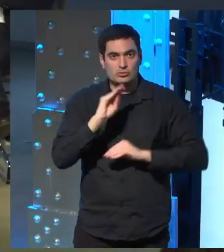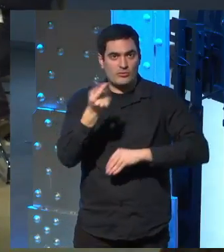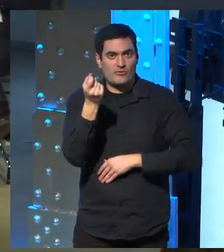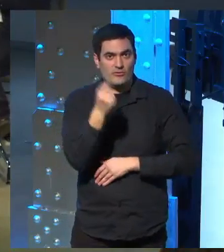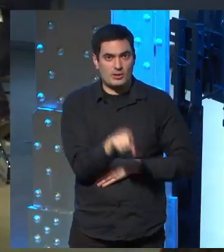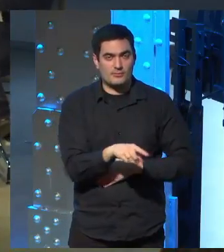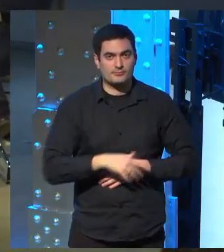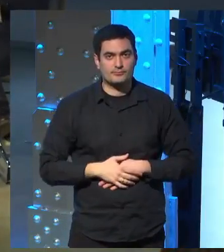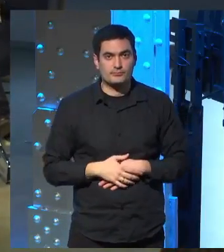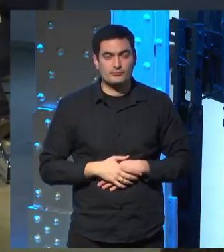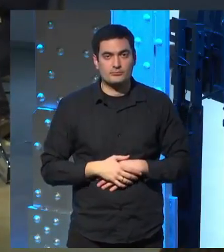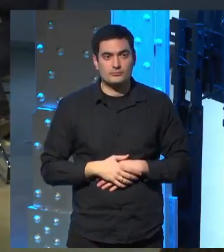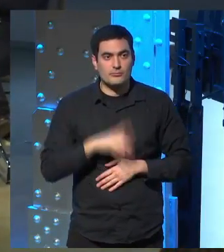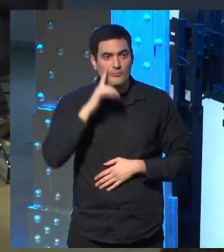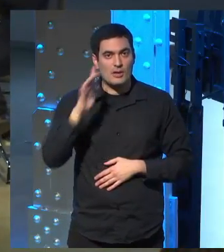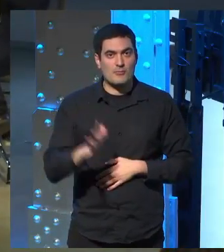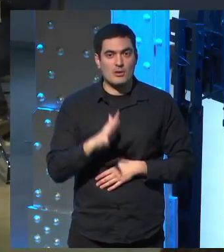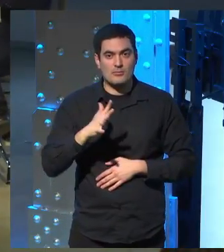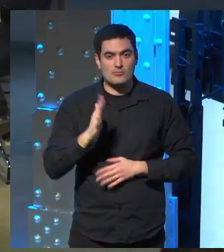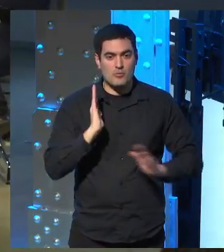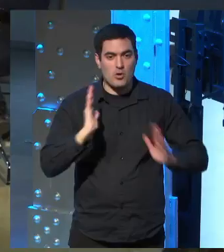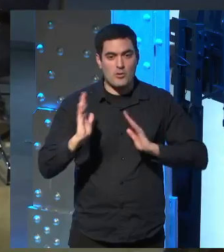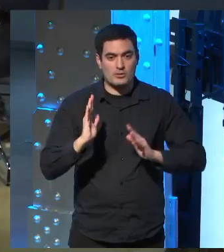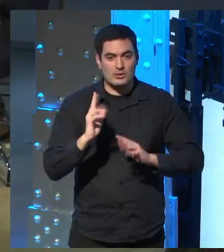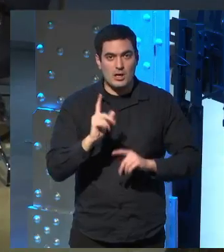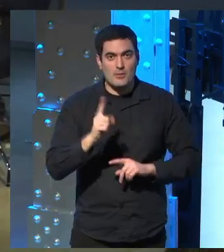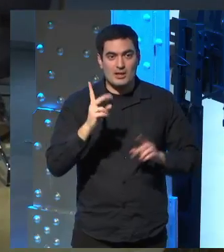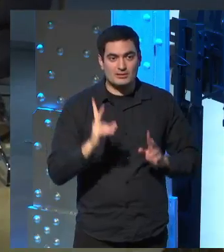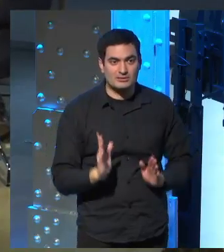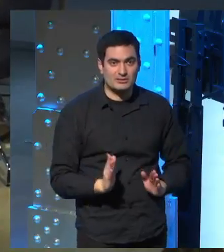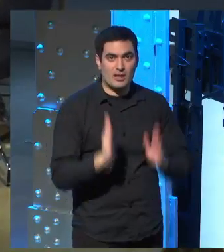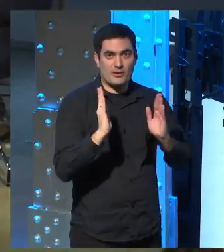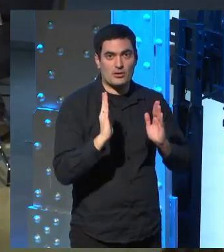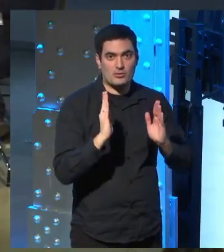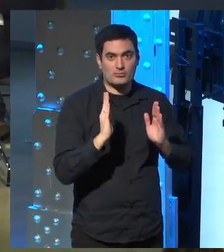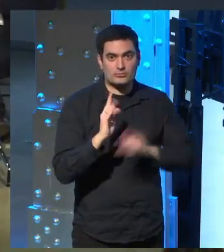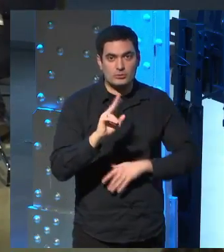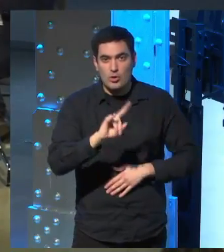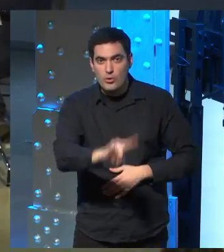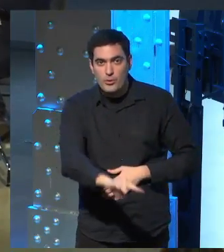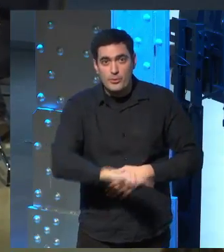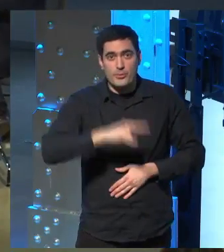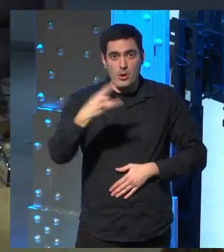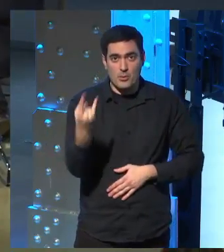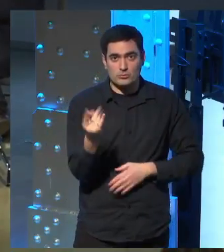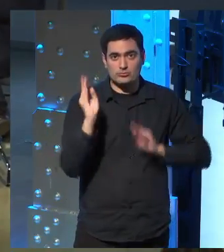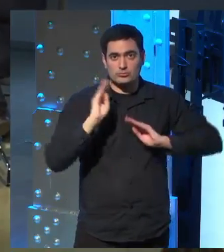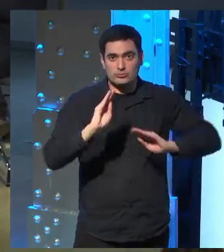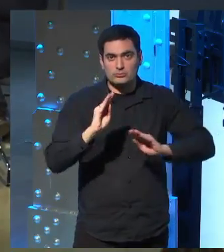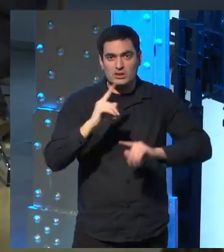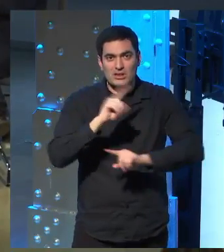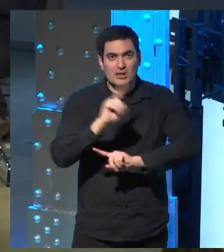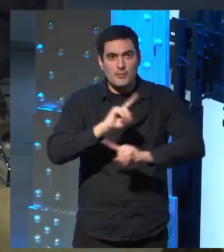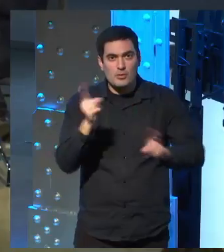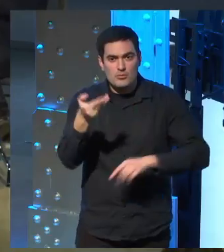religioso que al adagio. Me parece un segundo movimiento, sobre todo la primera sección, de enorme recogimiento, de enorme introspección, y tampoco pretendo